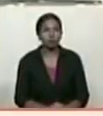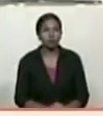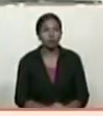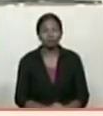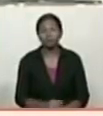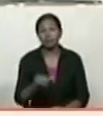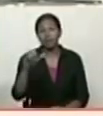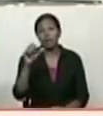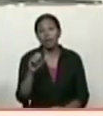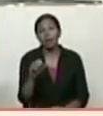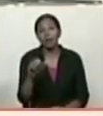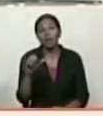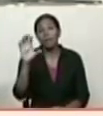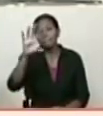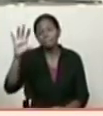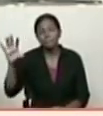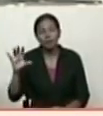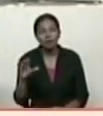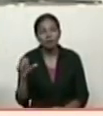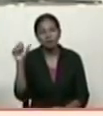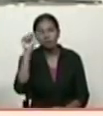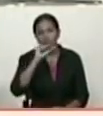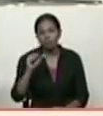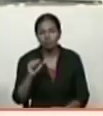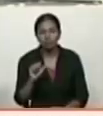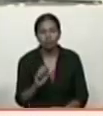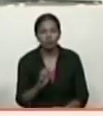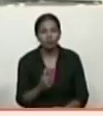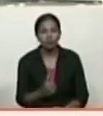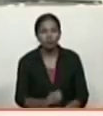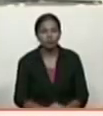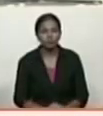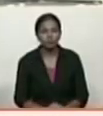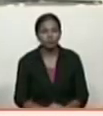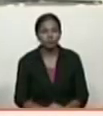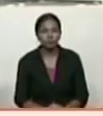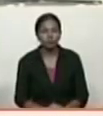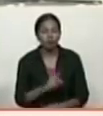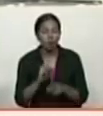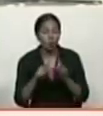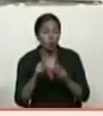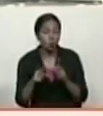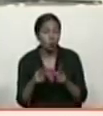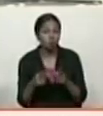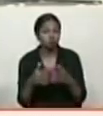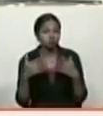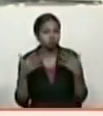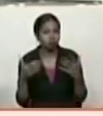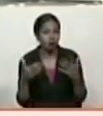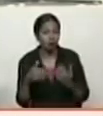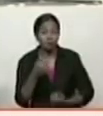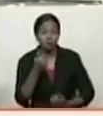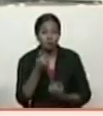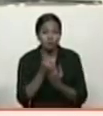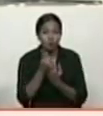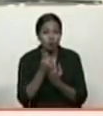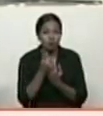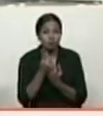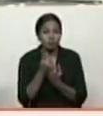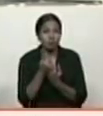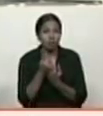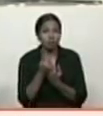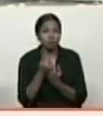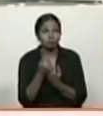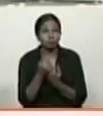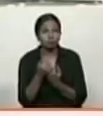minería fundamental allí en la cooperación. Angola es uno de los grandes, de las grandes potencias mineras, explotación de diamante,